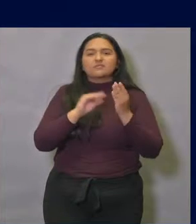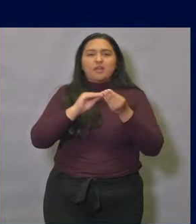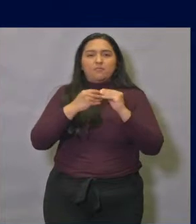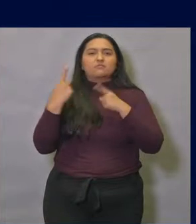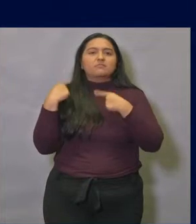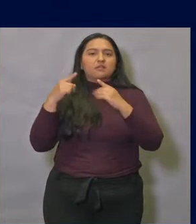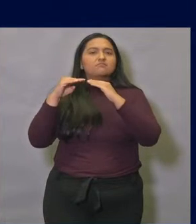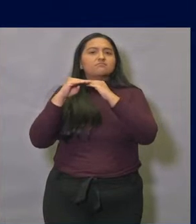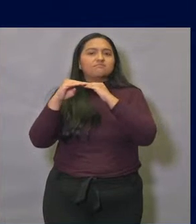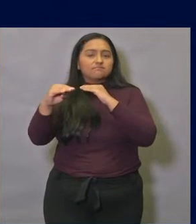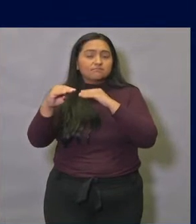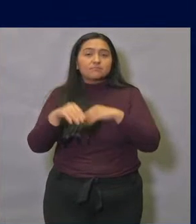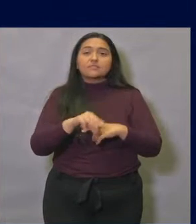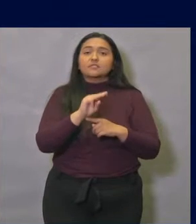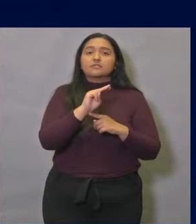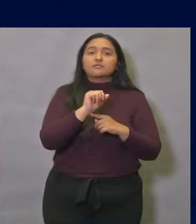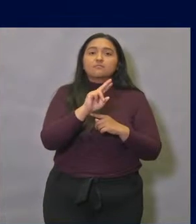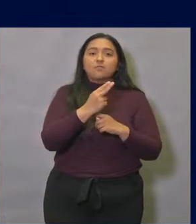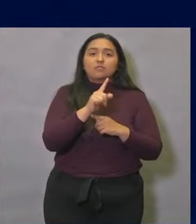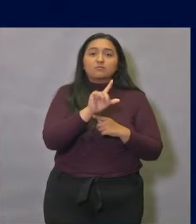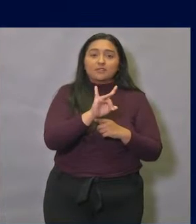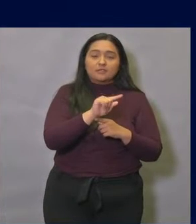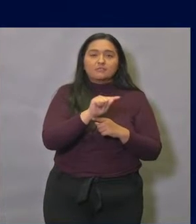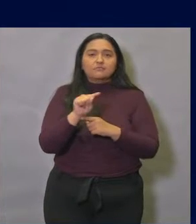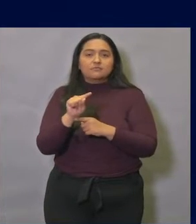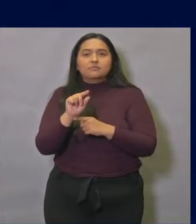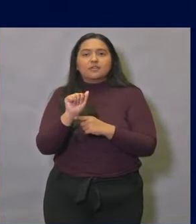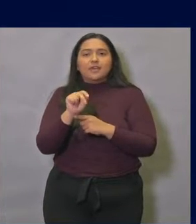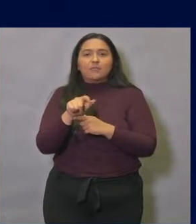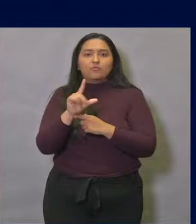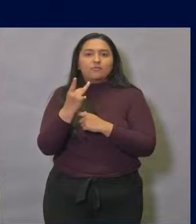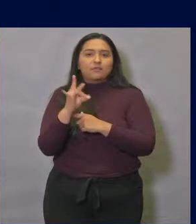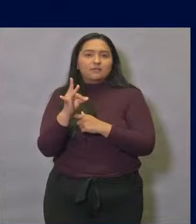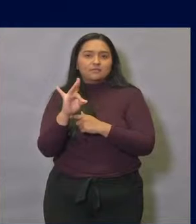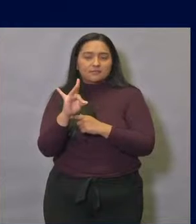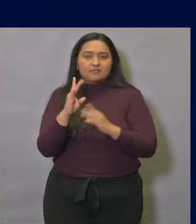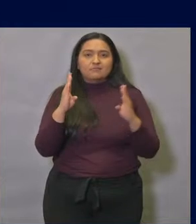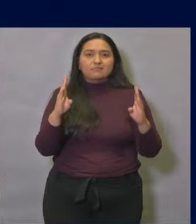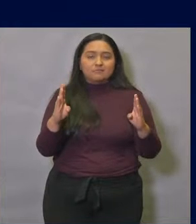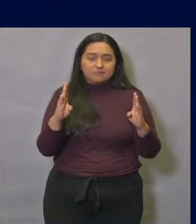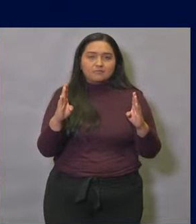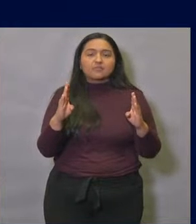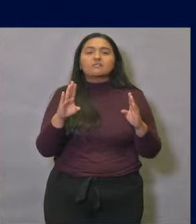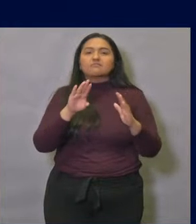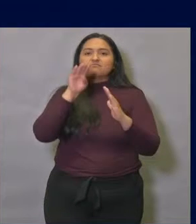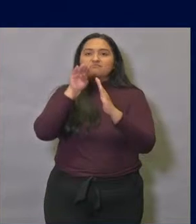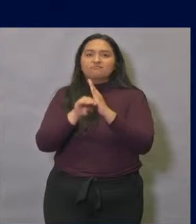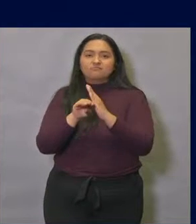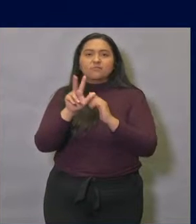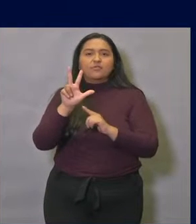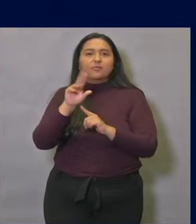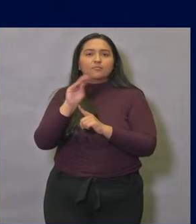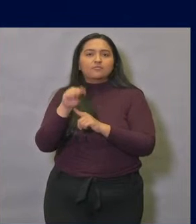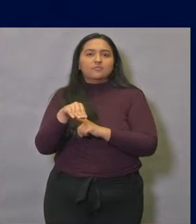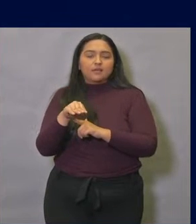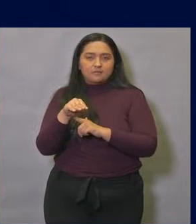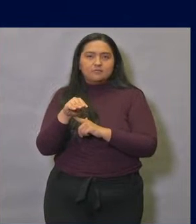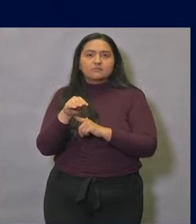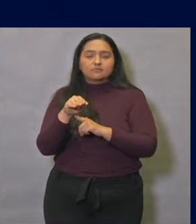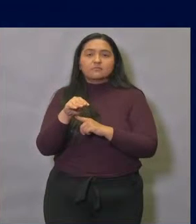Entre el 28 de marzo y el 18 de abril, el promedio del número diario de casos disminuyó solo un 13%,